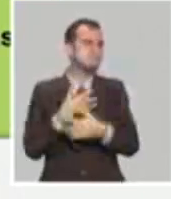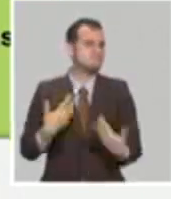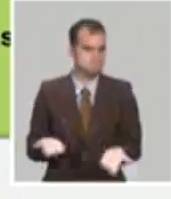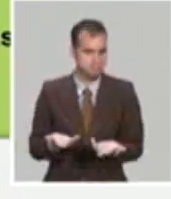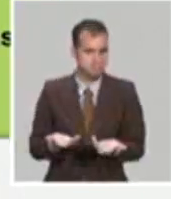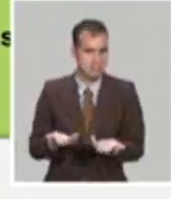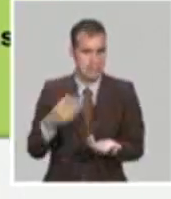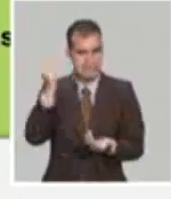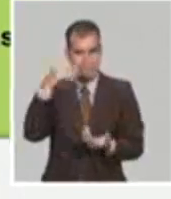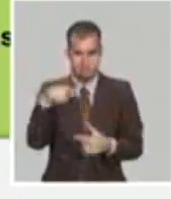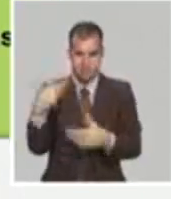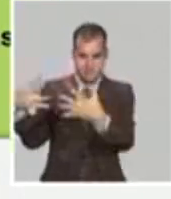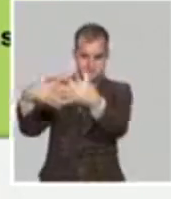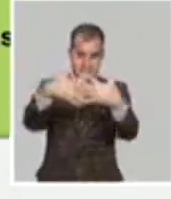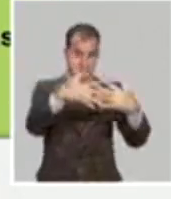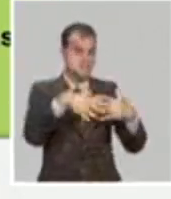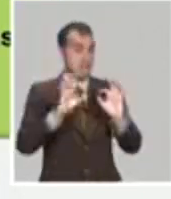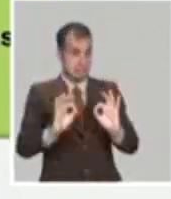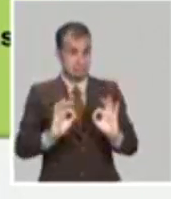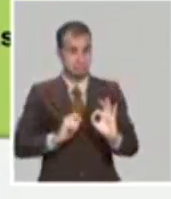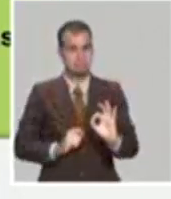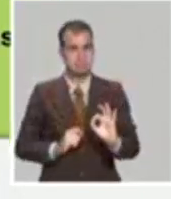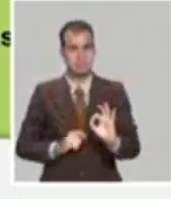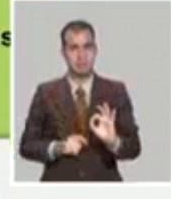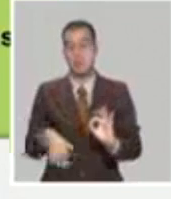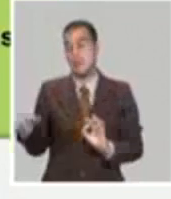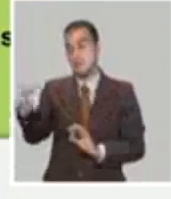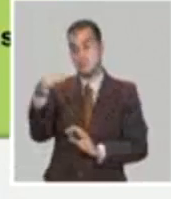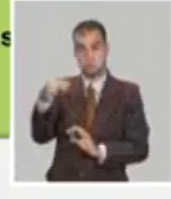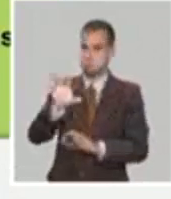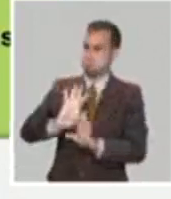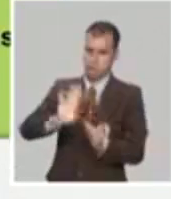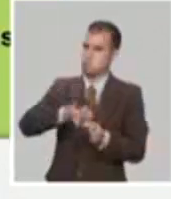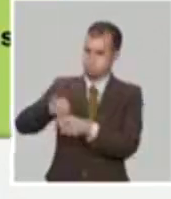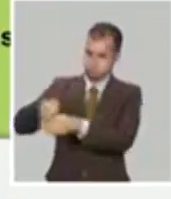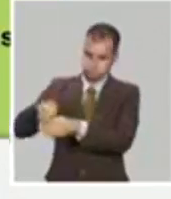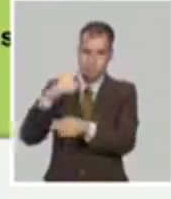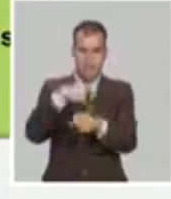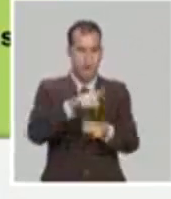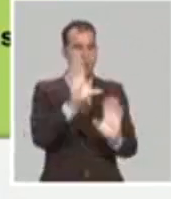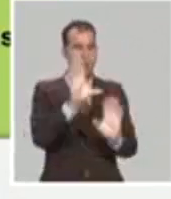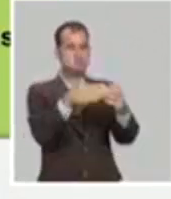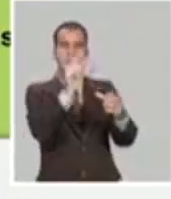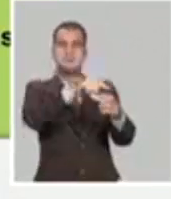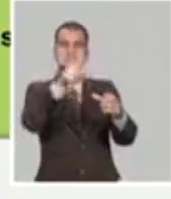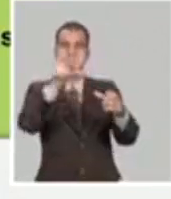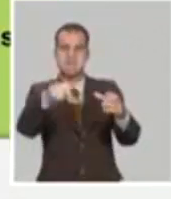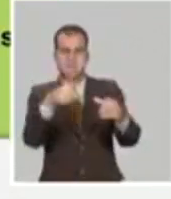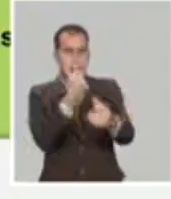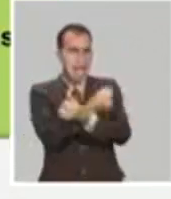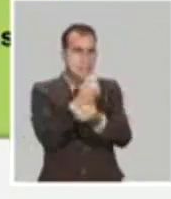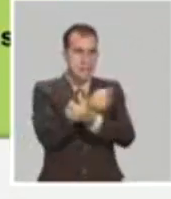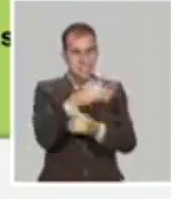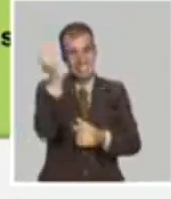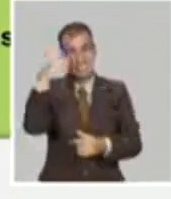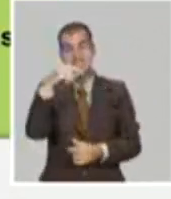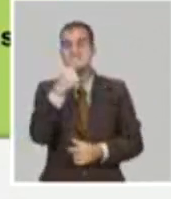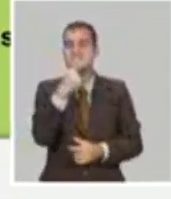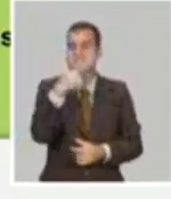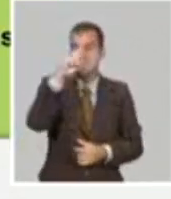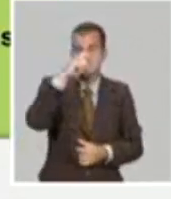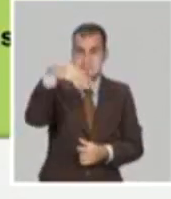hecho, por eso estamos hablando de territorios y grupos poblacionales. En el caso de los adultos mayores de todo el